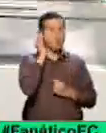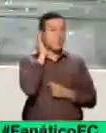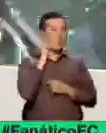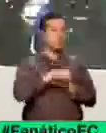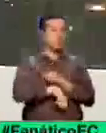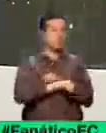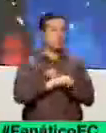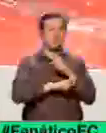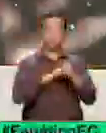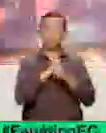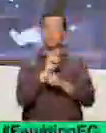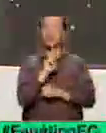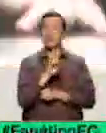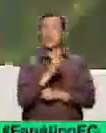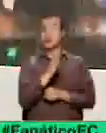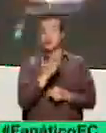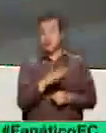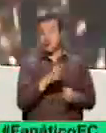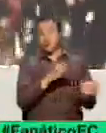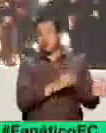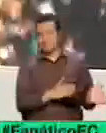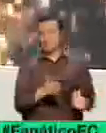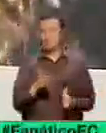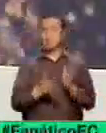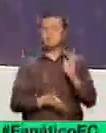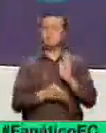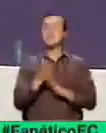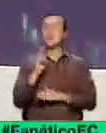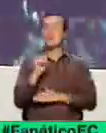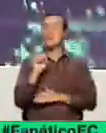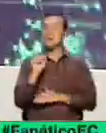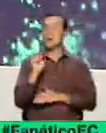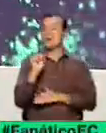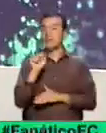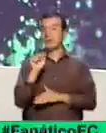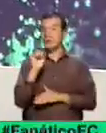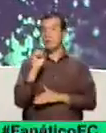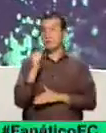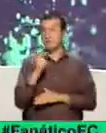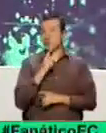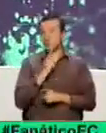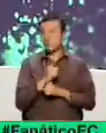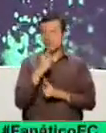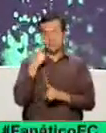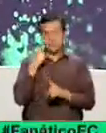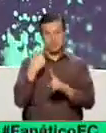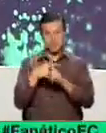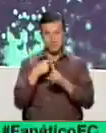ecuatoriano 2018, ya se alista para viajar a Manaus y conseguir un resultado positivo.